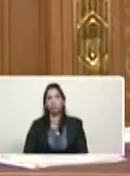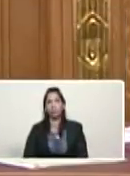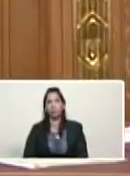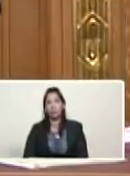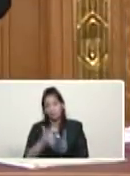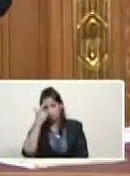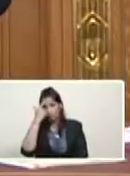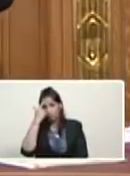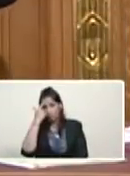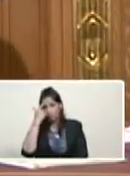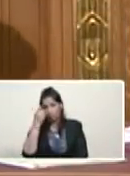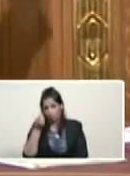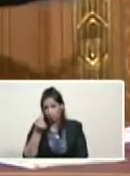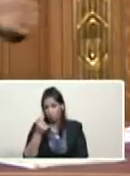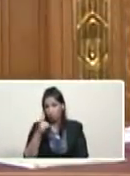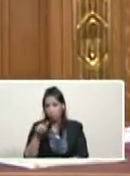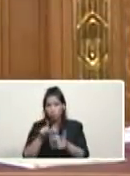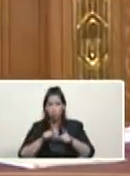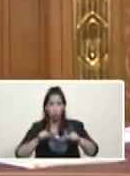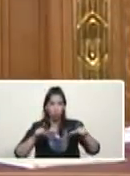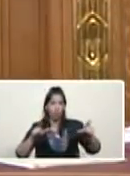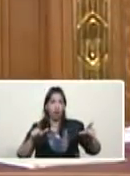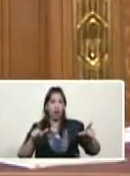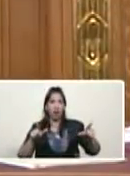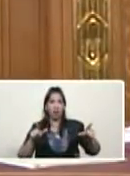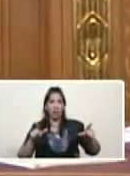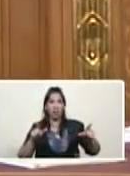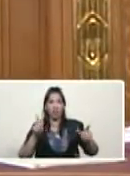Sabemos que hay muchos lugares donde llega más espaciado,